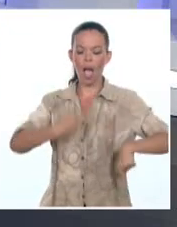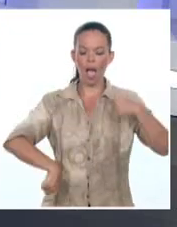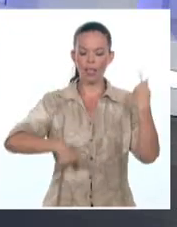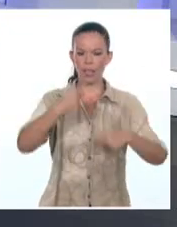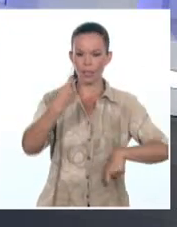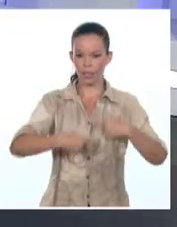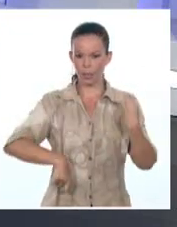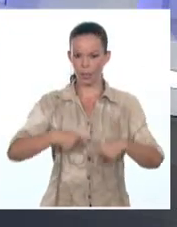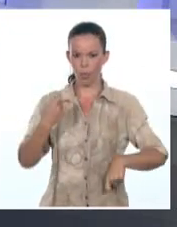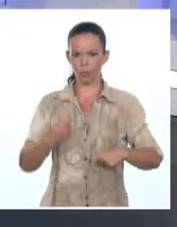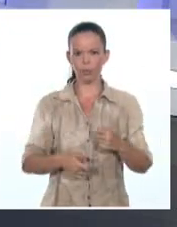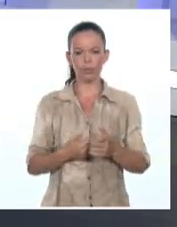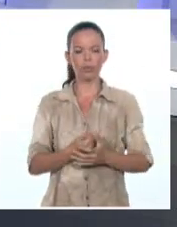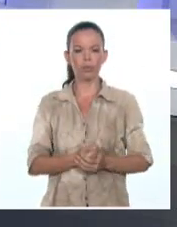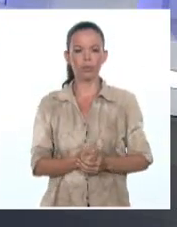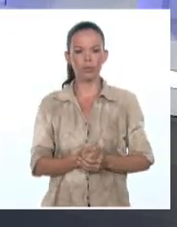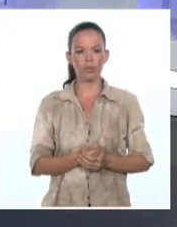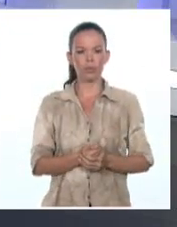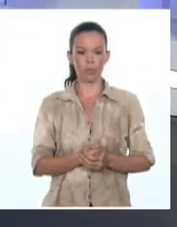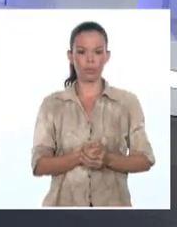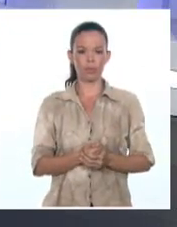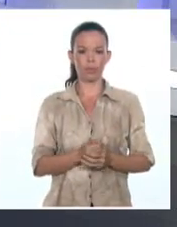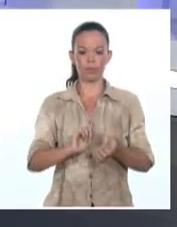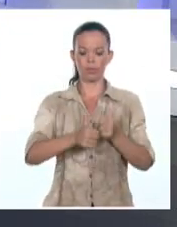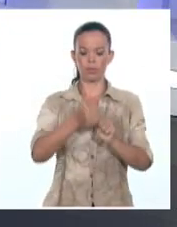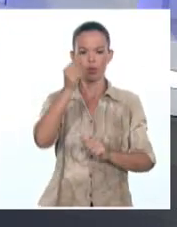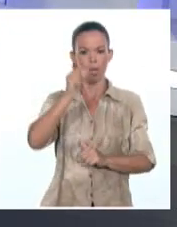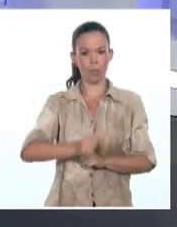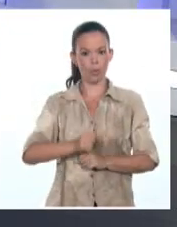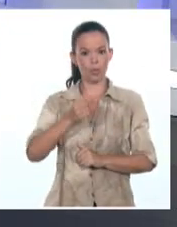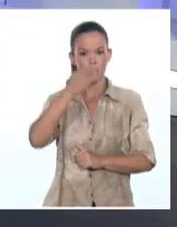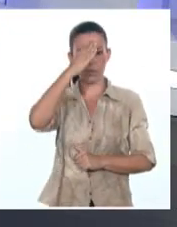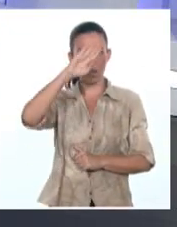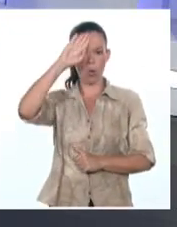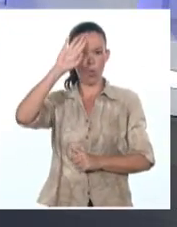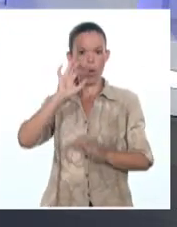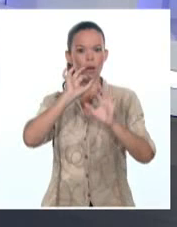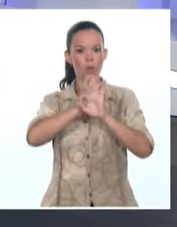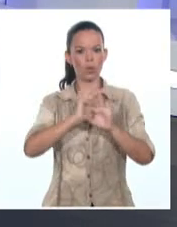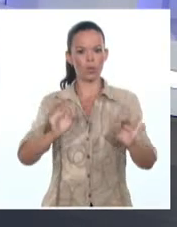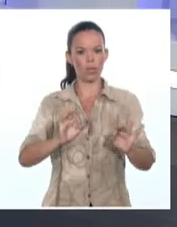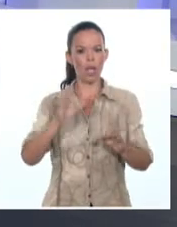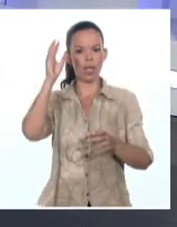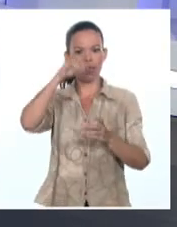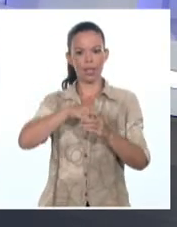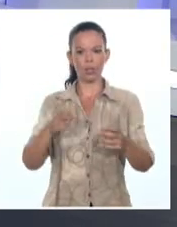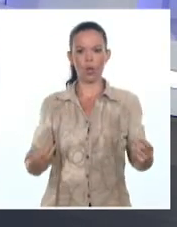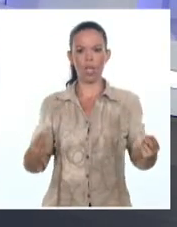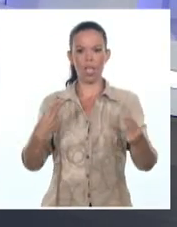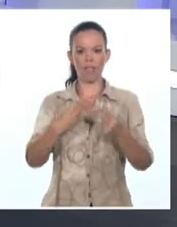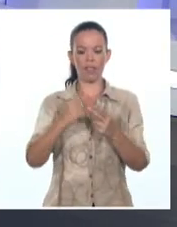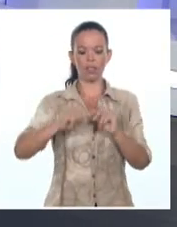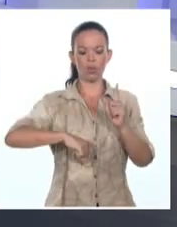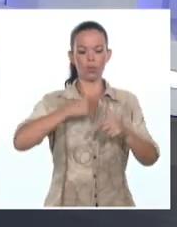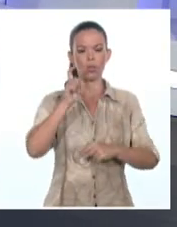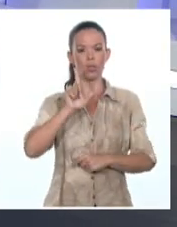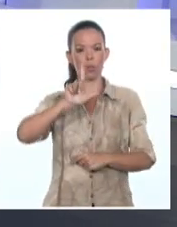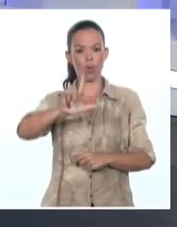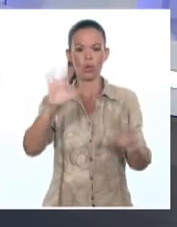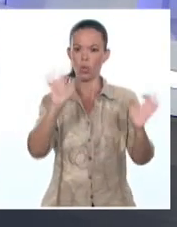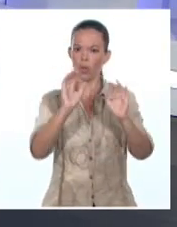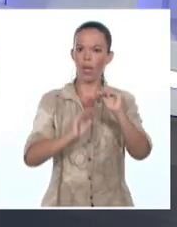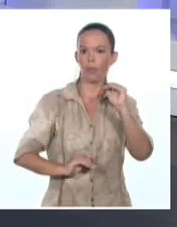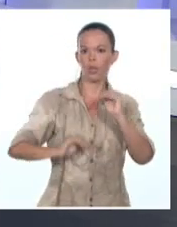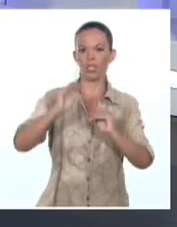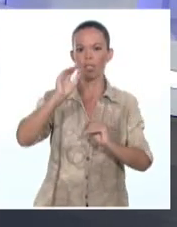los triplistas cubanos Lázaro Martínez y Cristian Nápoles clasificaron a la final del próximo lunes a pesar de no sobrepasar los 17 metros